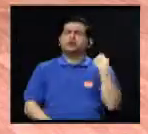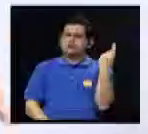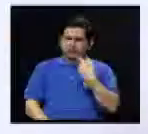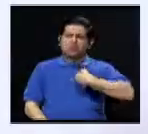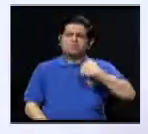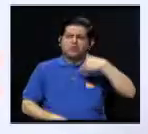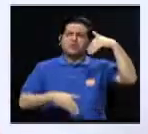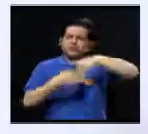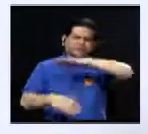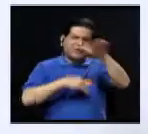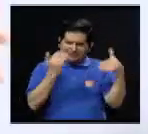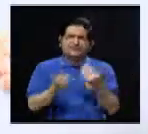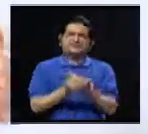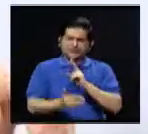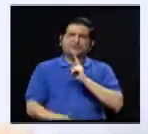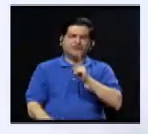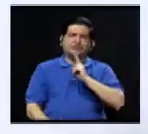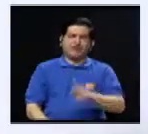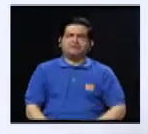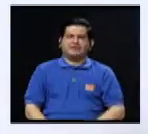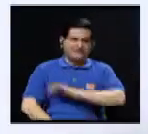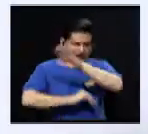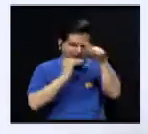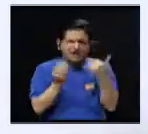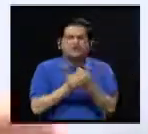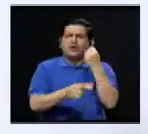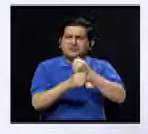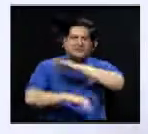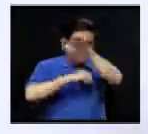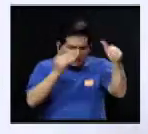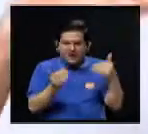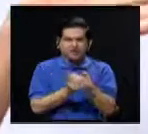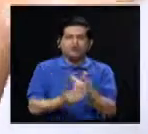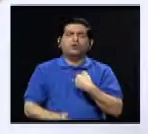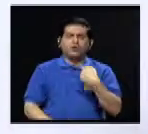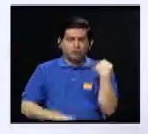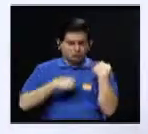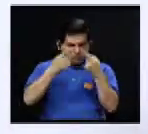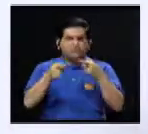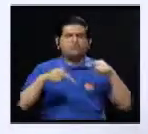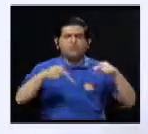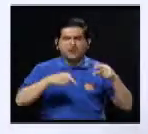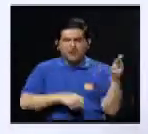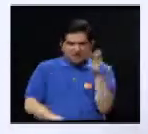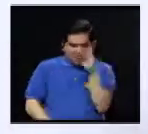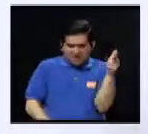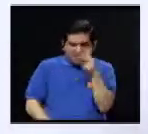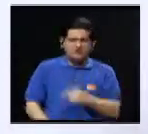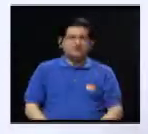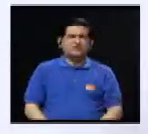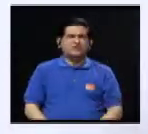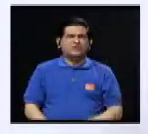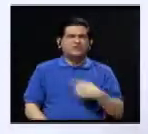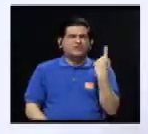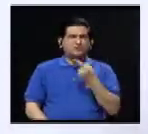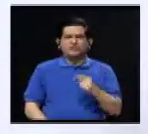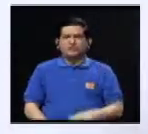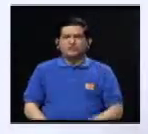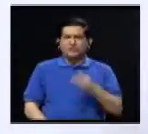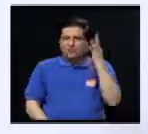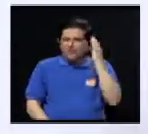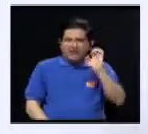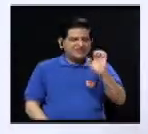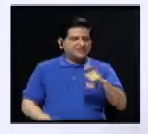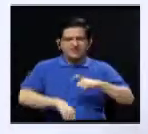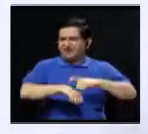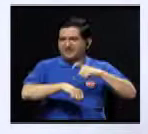siempre una se mete en todo. Sí. La verdad es que estuvimos todas en todo, porque sí fui a la grabación, excepto la de Esperanza, que no pude llegar